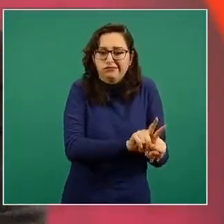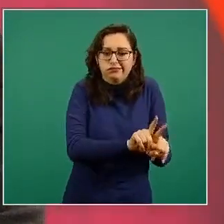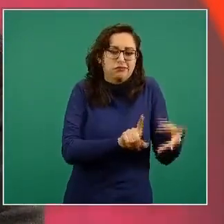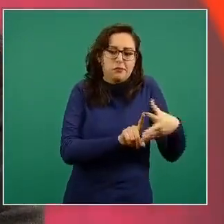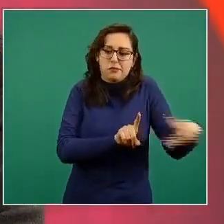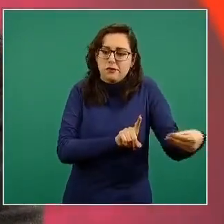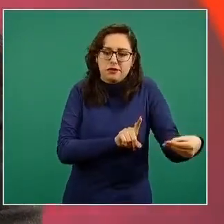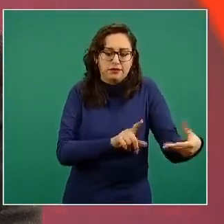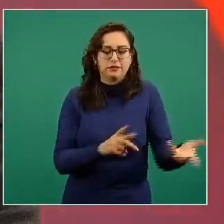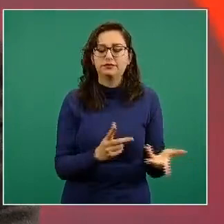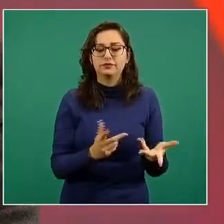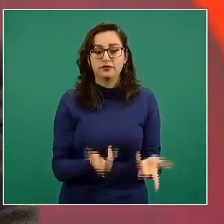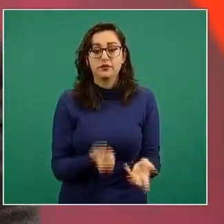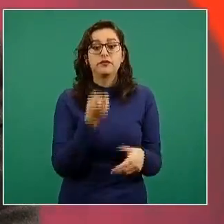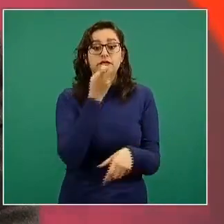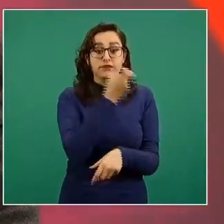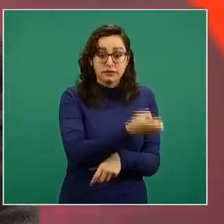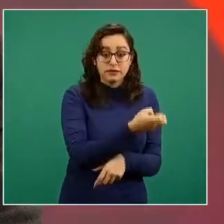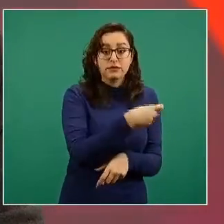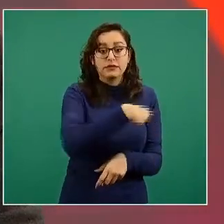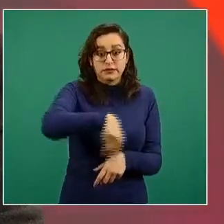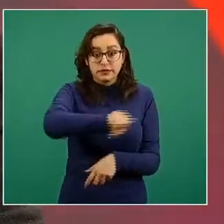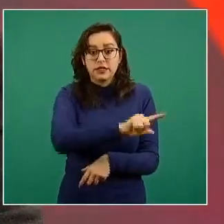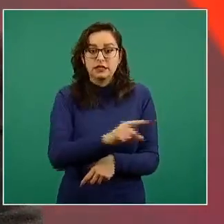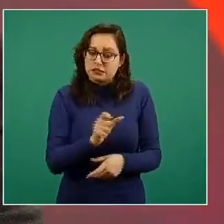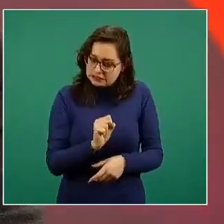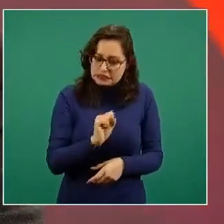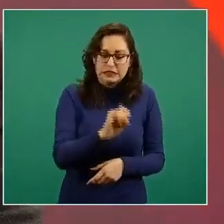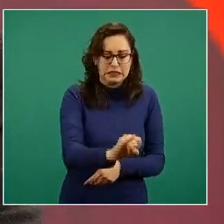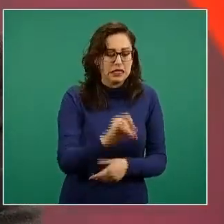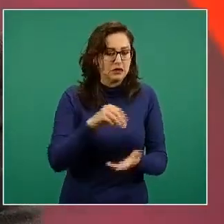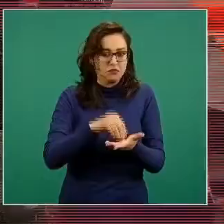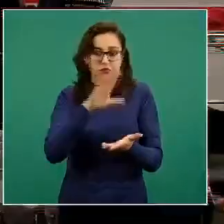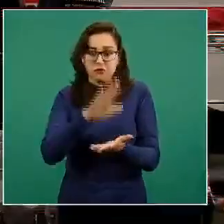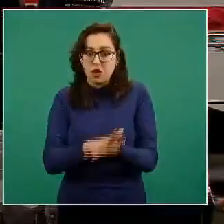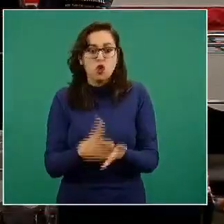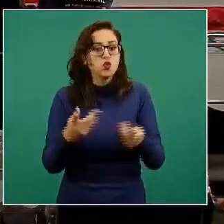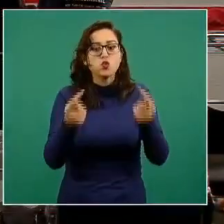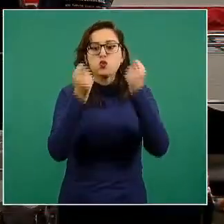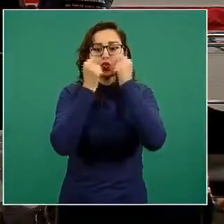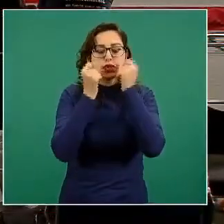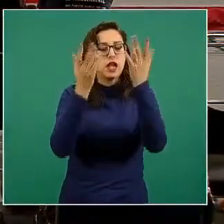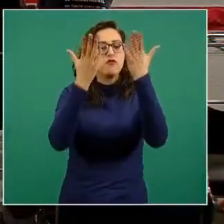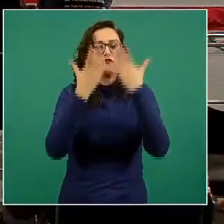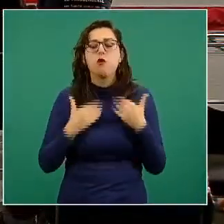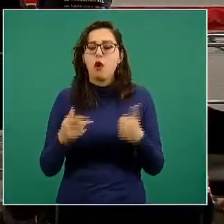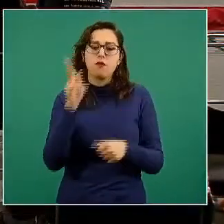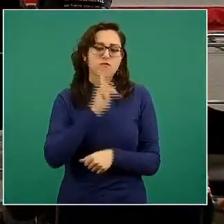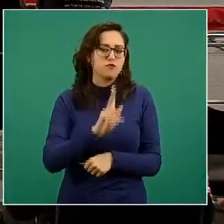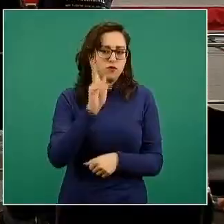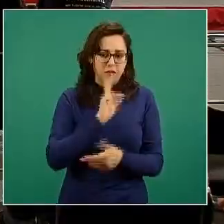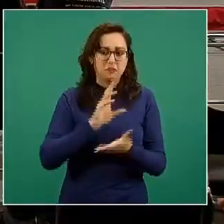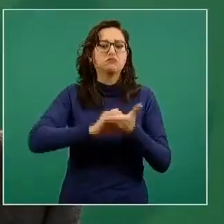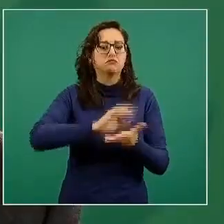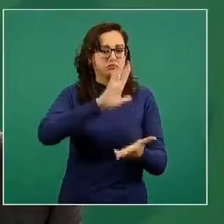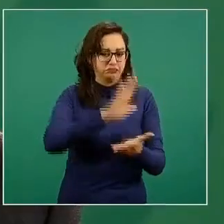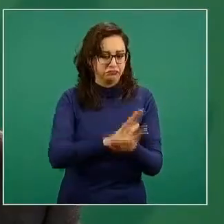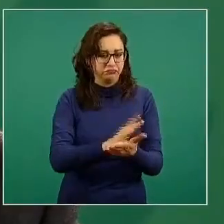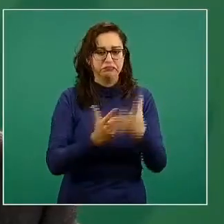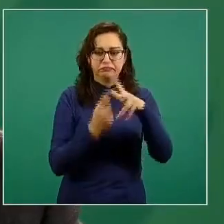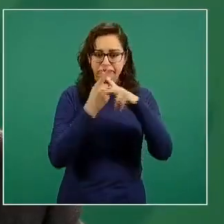la identificación de que esas personas tienen COVID, aunque no haya sido demostrado por laboratorio.